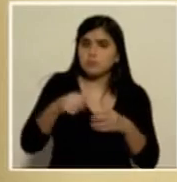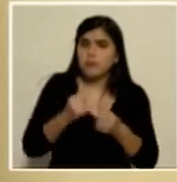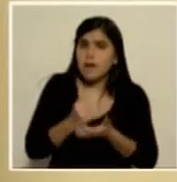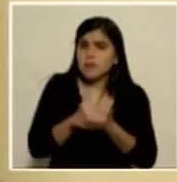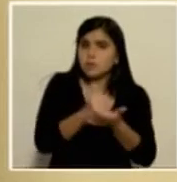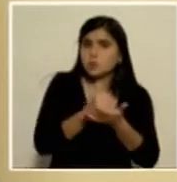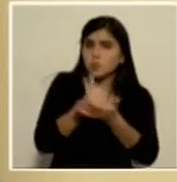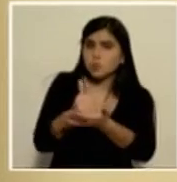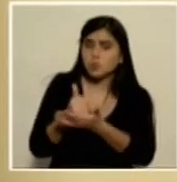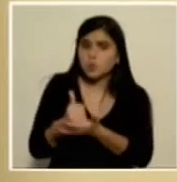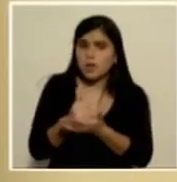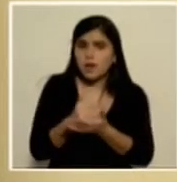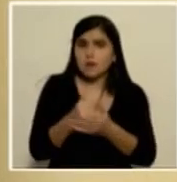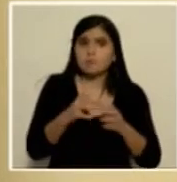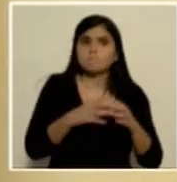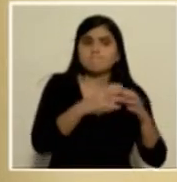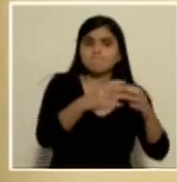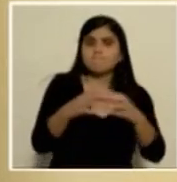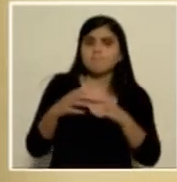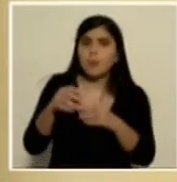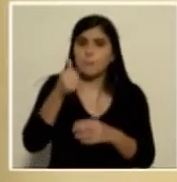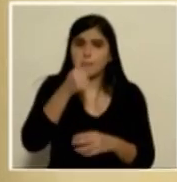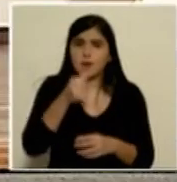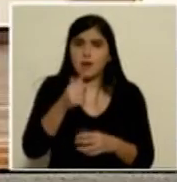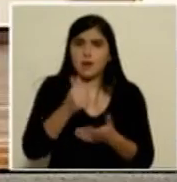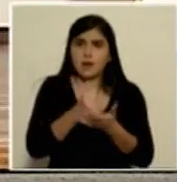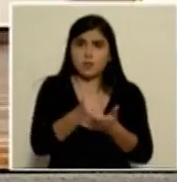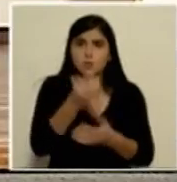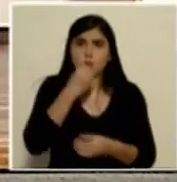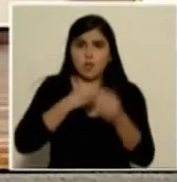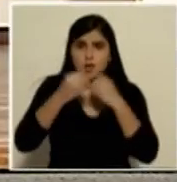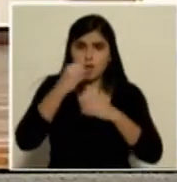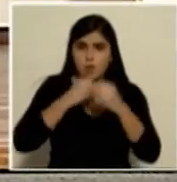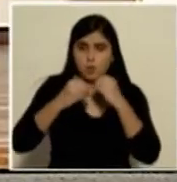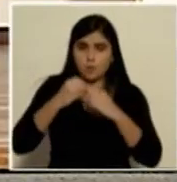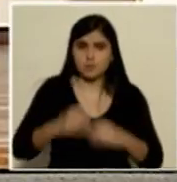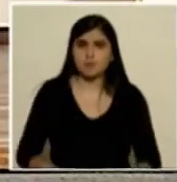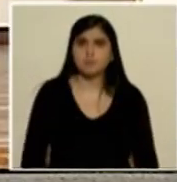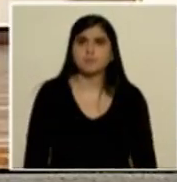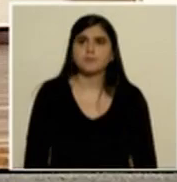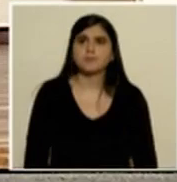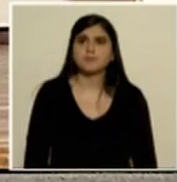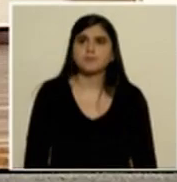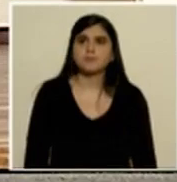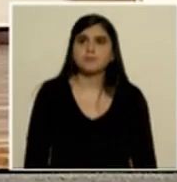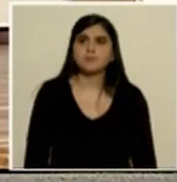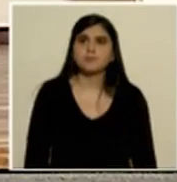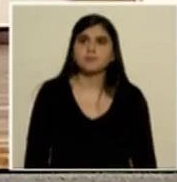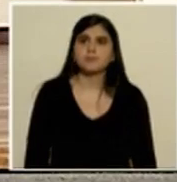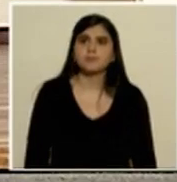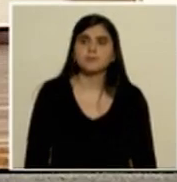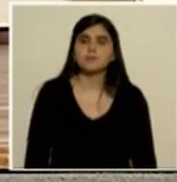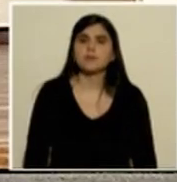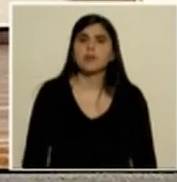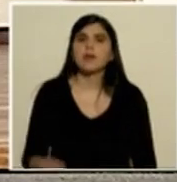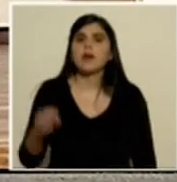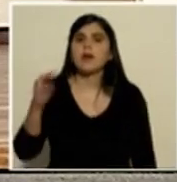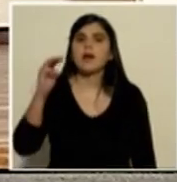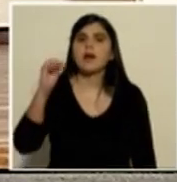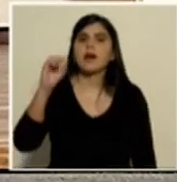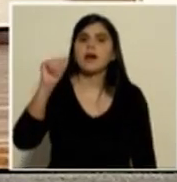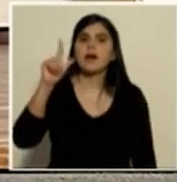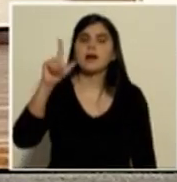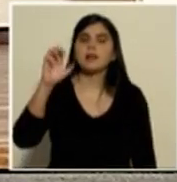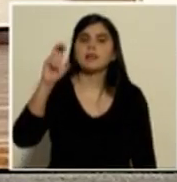en términos más de los combustibles. Don Alexander De los Solís. comestibles, perdón. Perdón, señora ministra, disculpe, don Alexander Solís, para aclarar el